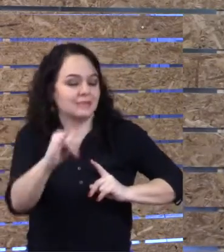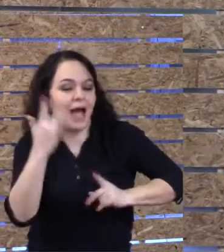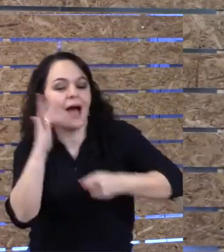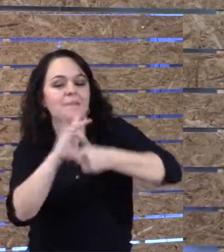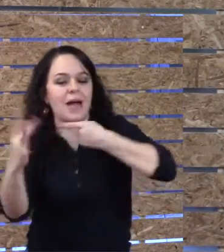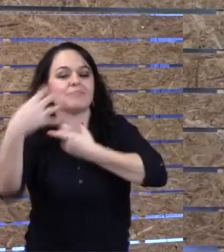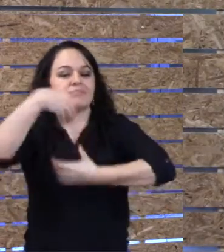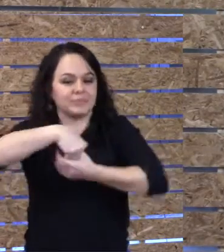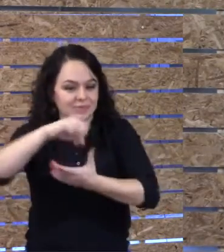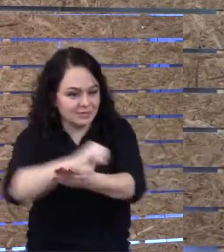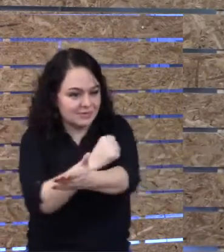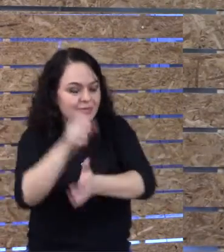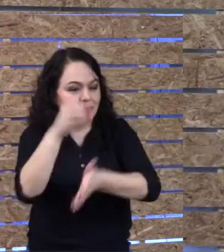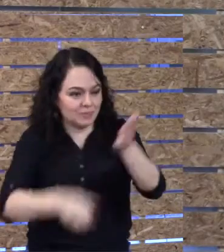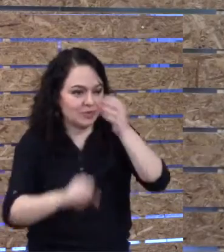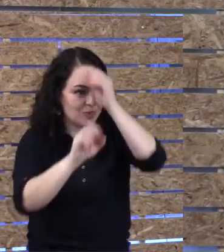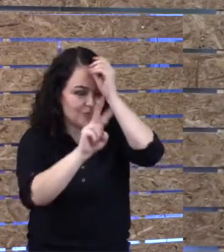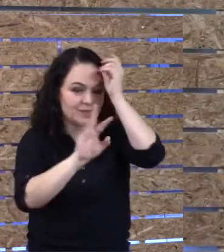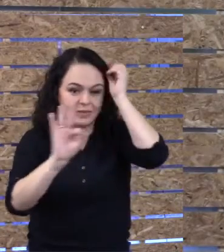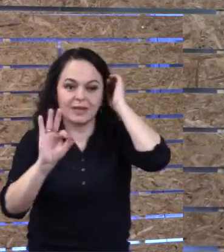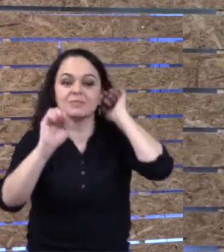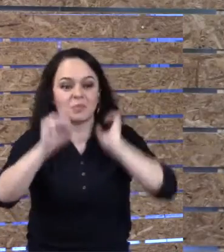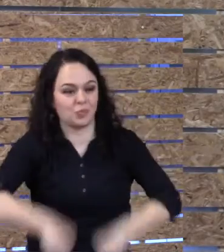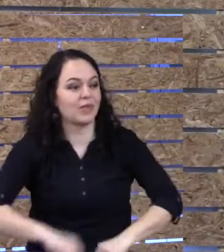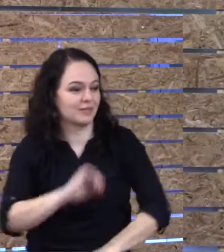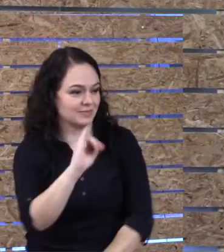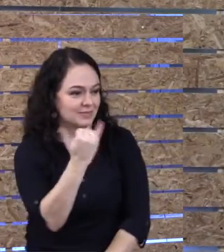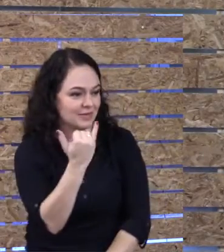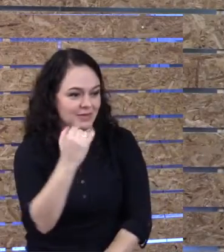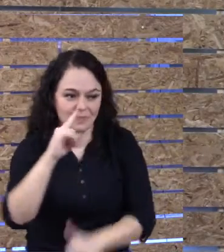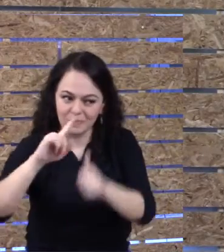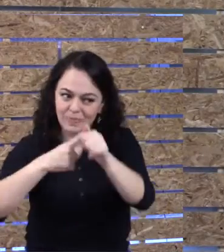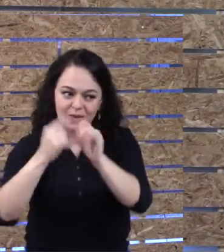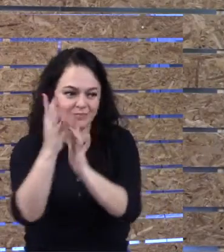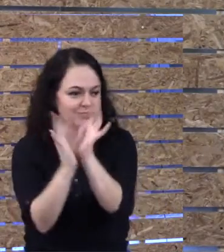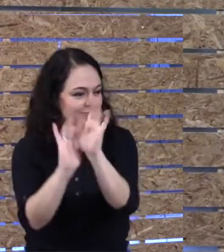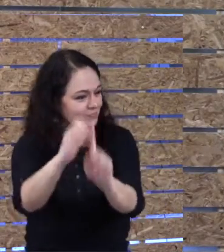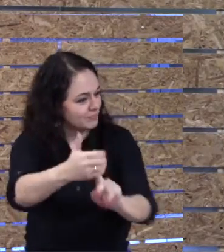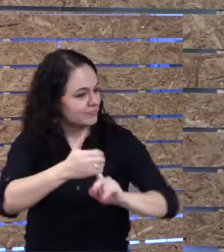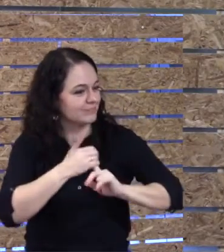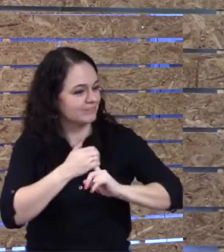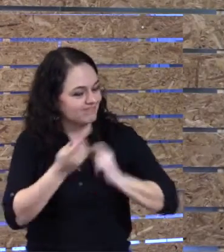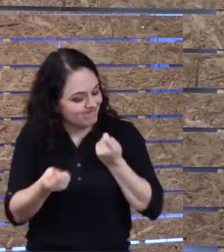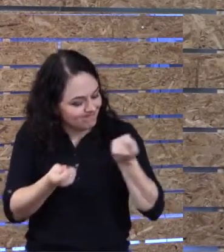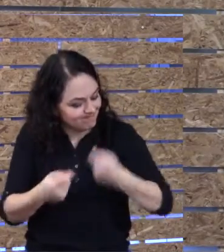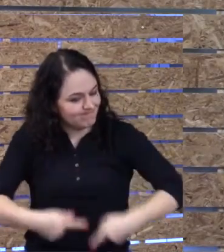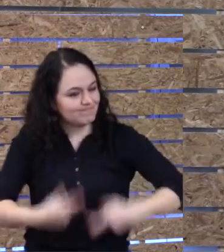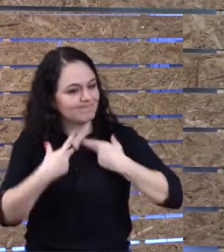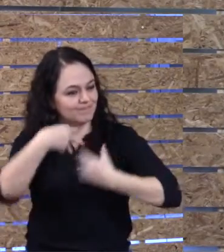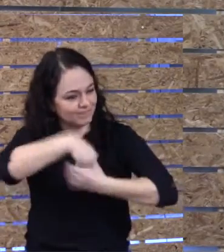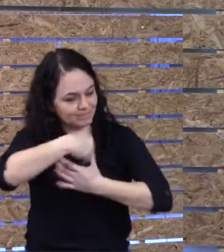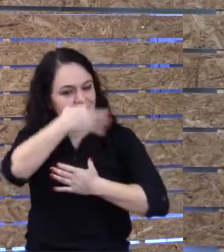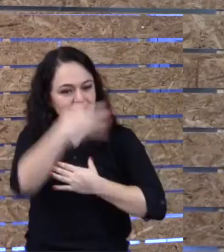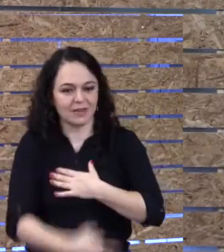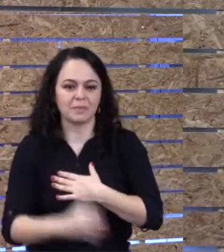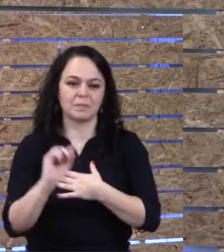es asumirlo, pensarlo, no como ovejas, sino como pastores.